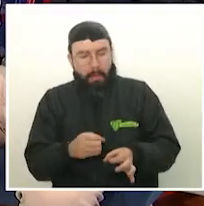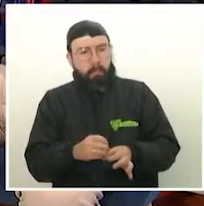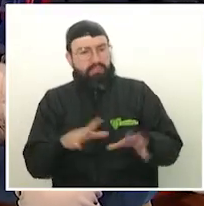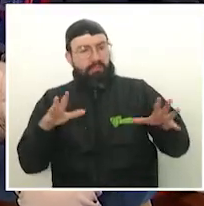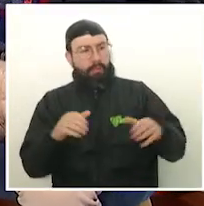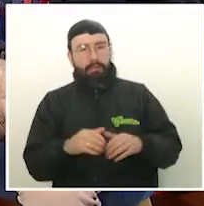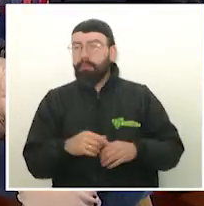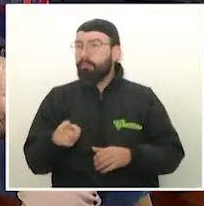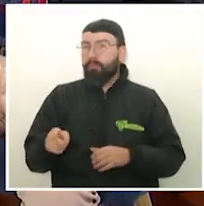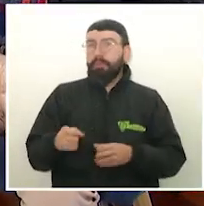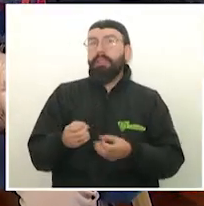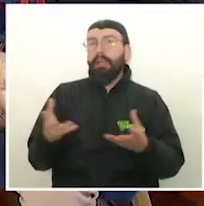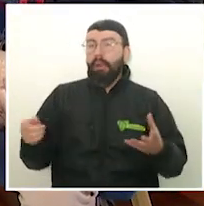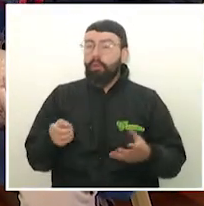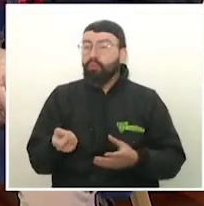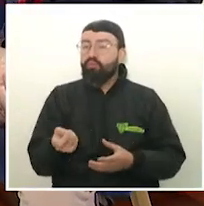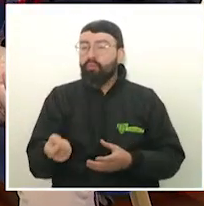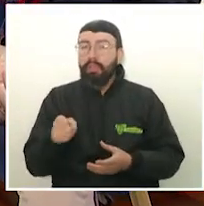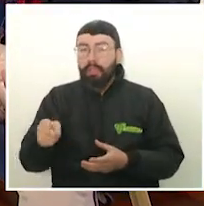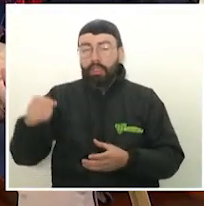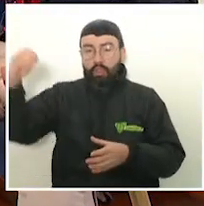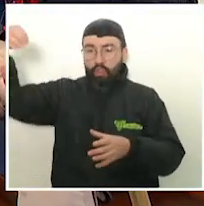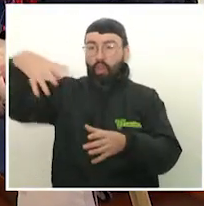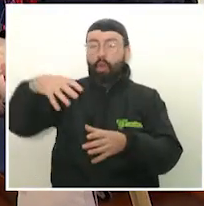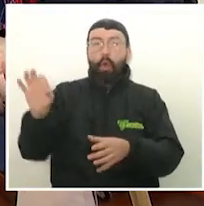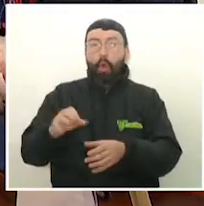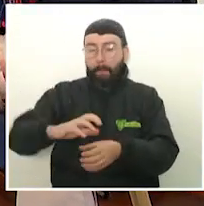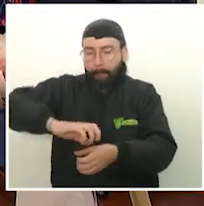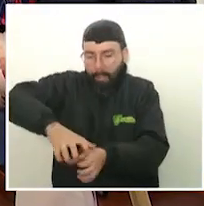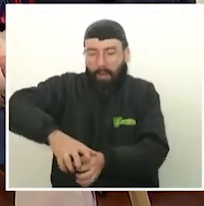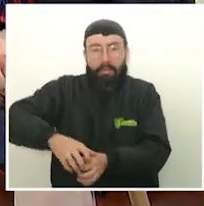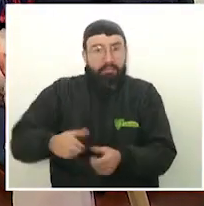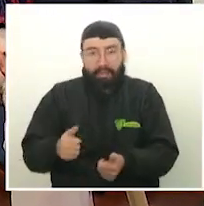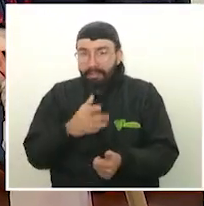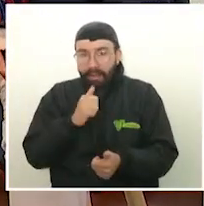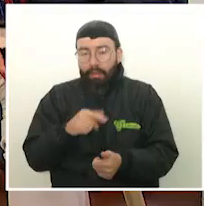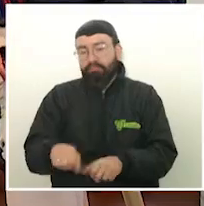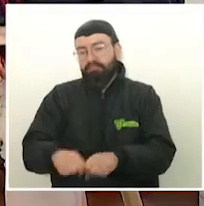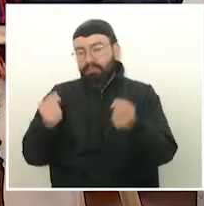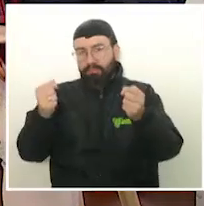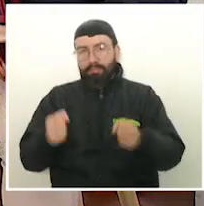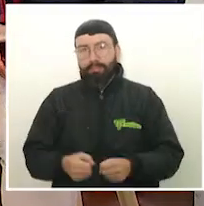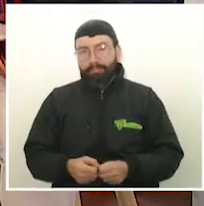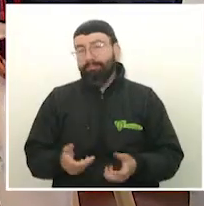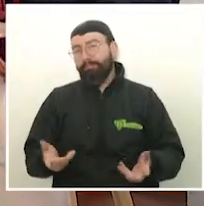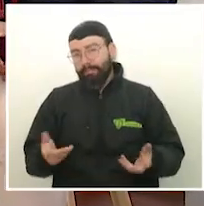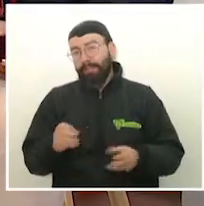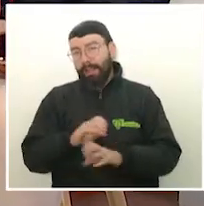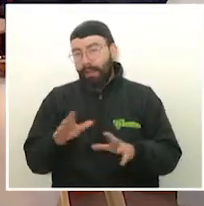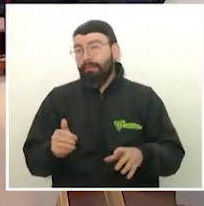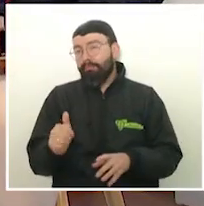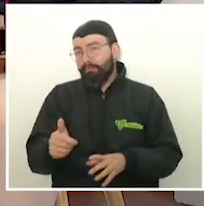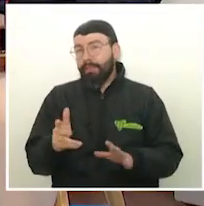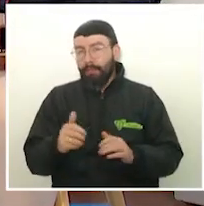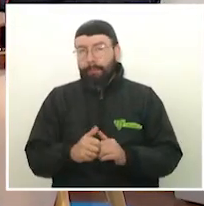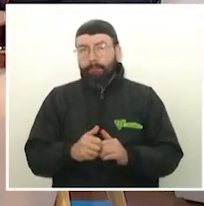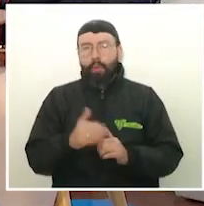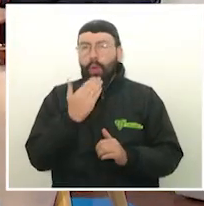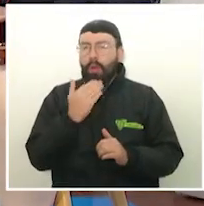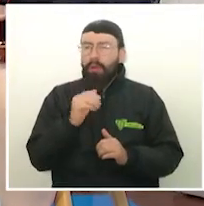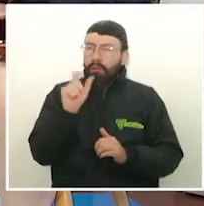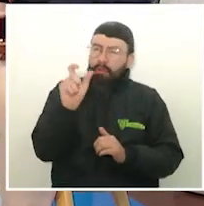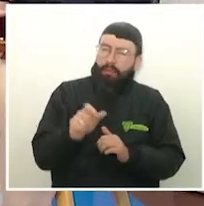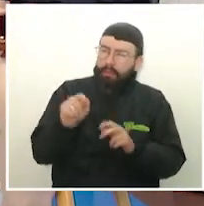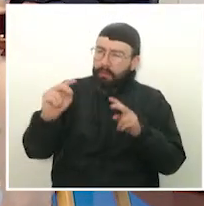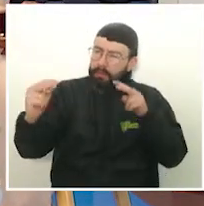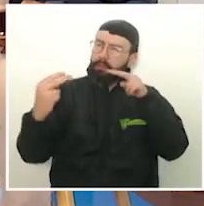las dejan al sol o mal cerradas. Es que lo que, ¿por qué cuando yo miro a una persona y